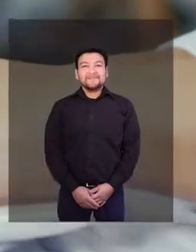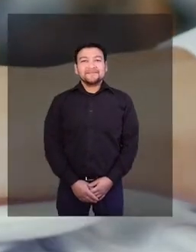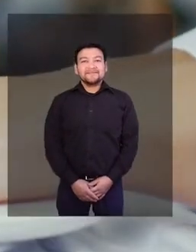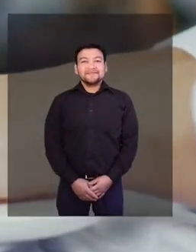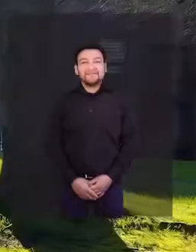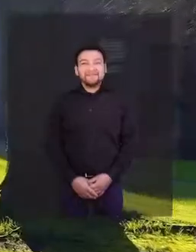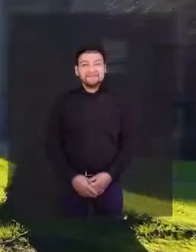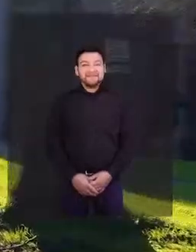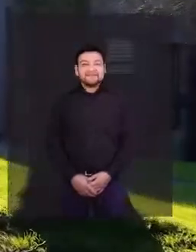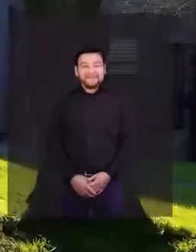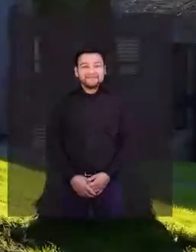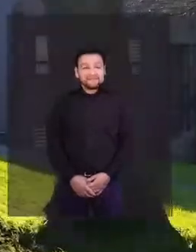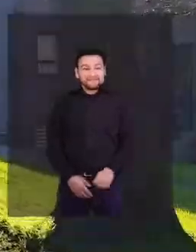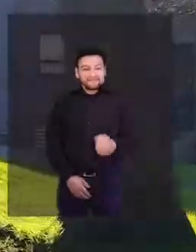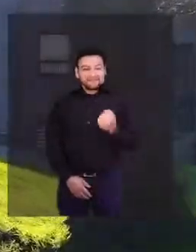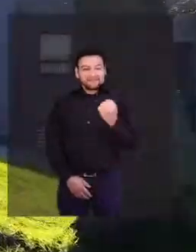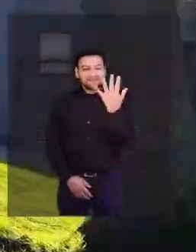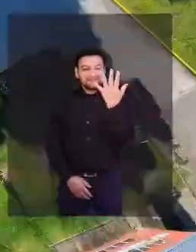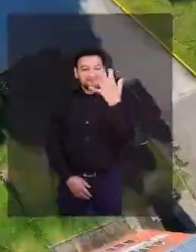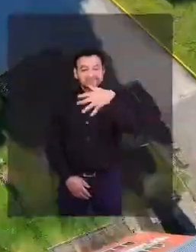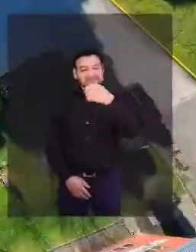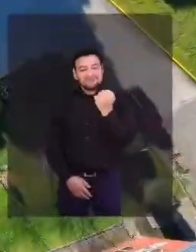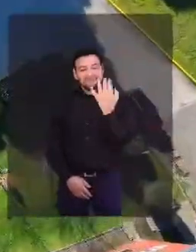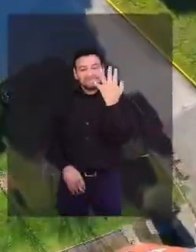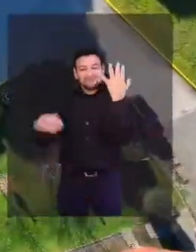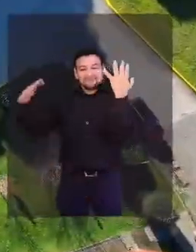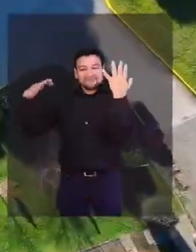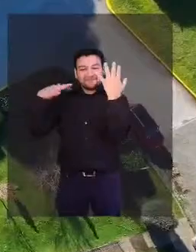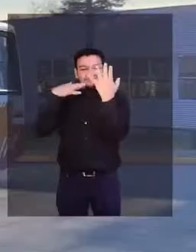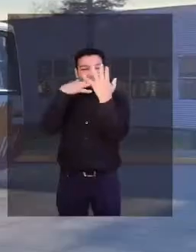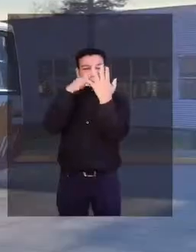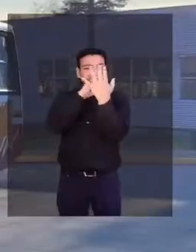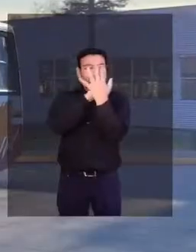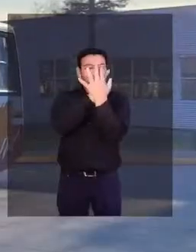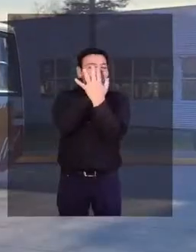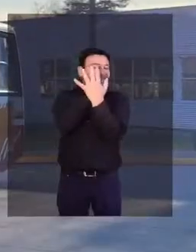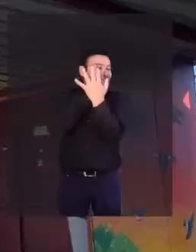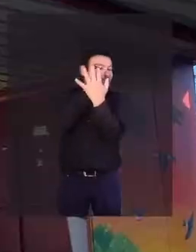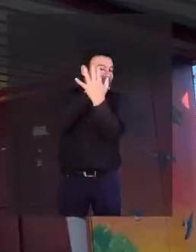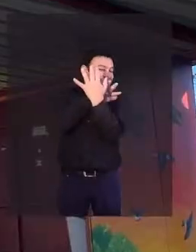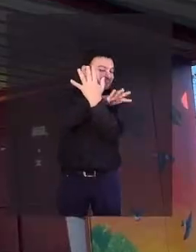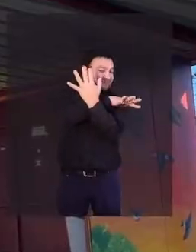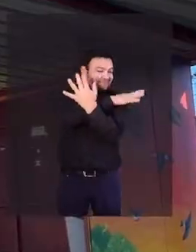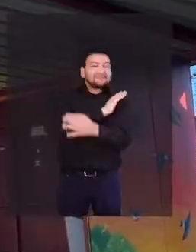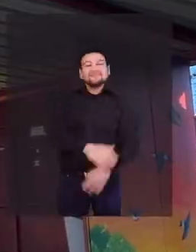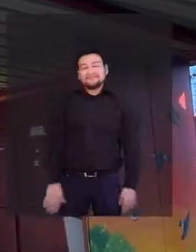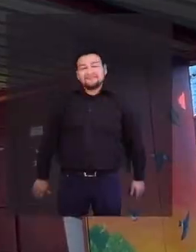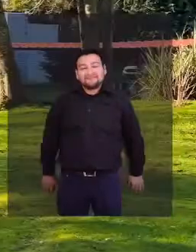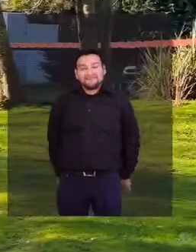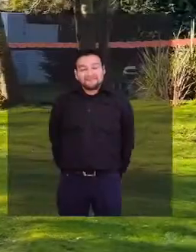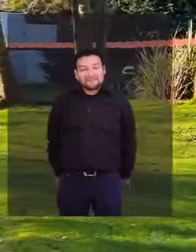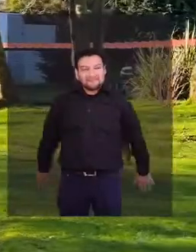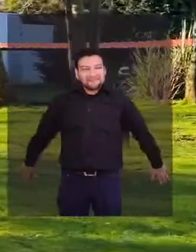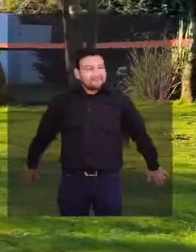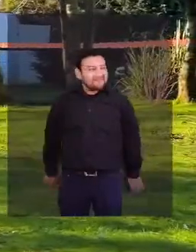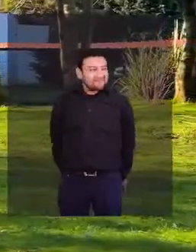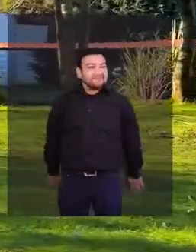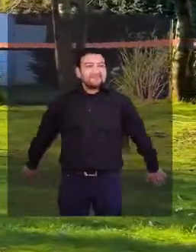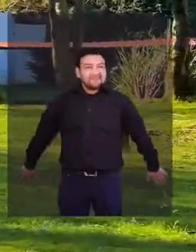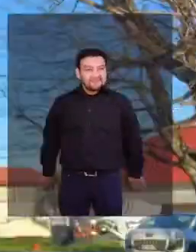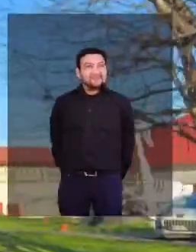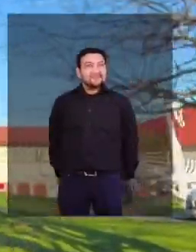En nuestras aulas fomentamos la pasión y la excelencia, cultivando habilidades y talentos. Lideramos